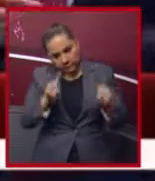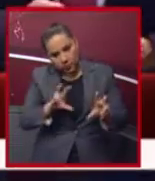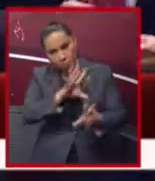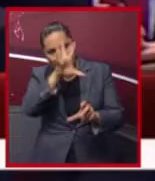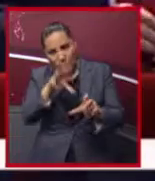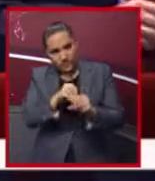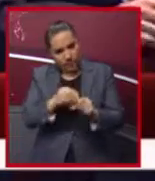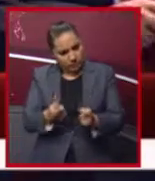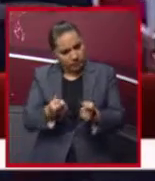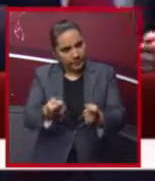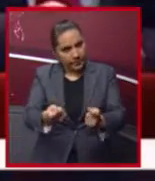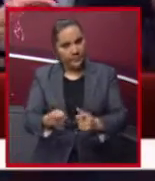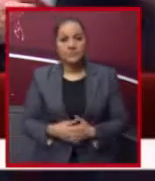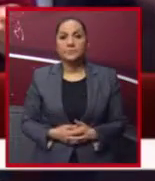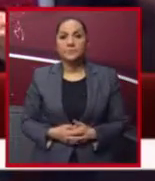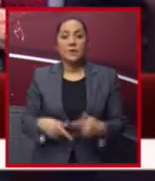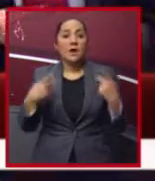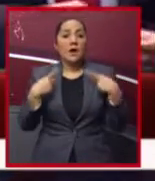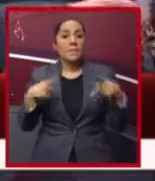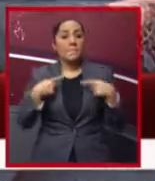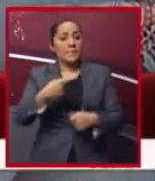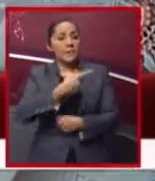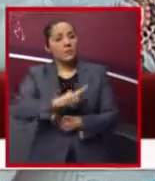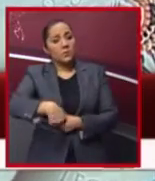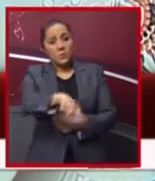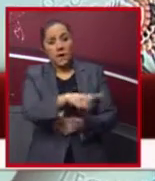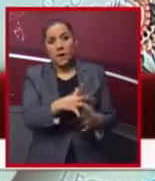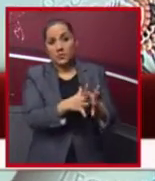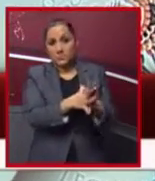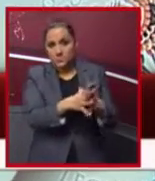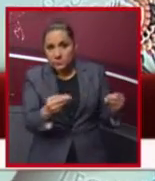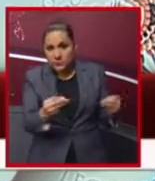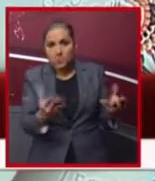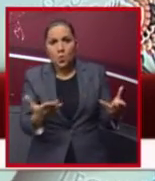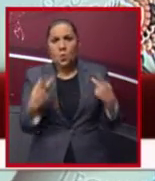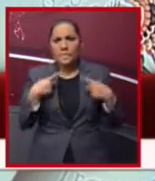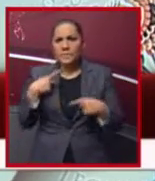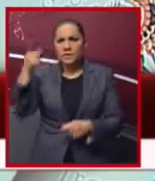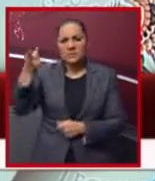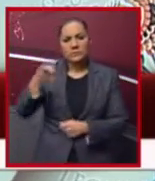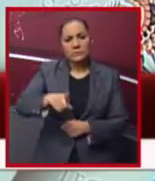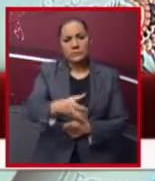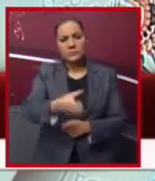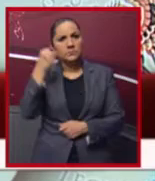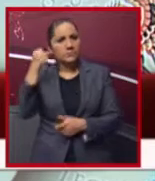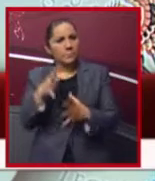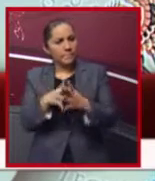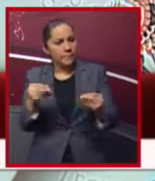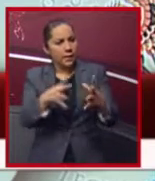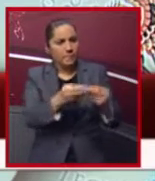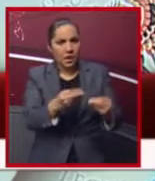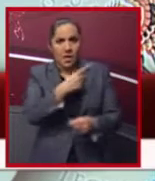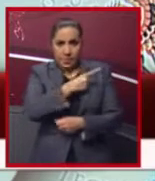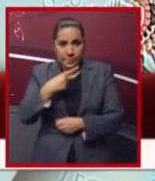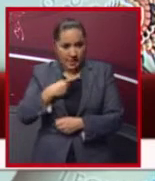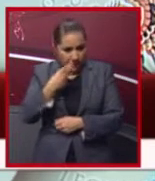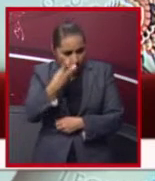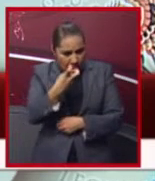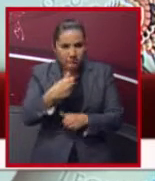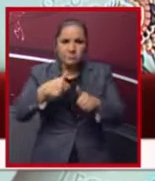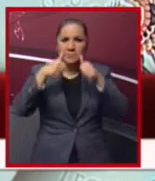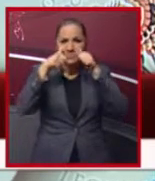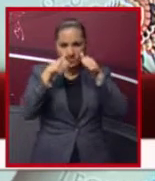La desaparición de personas y desaparición forzada debe hacerse visible. No se pueden quedar en el